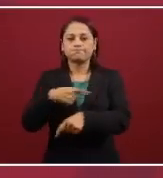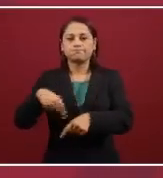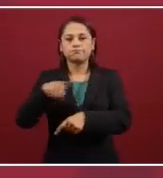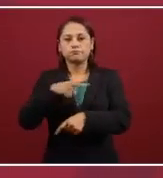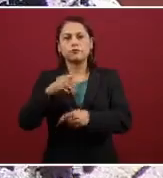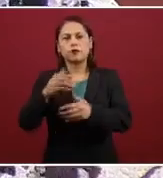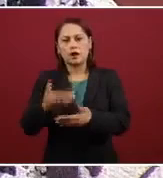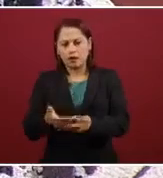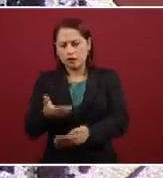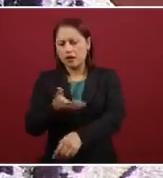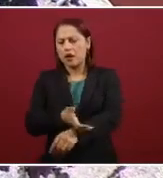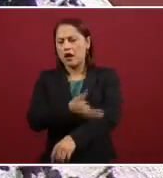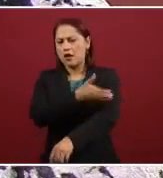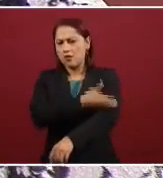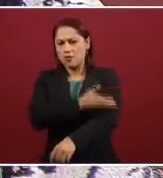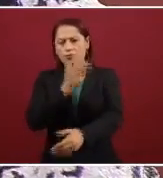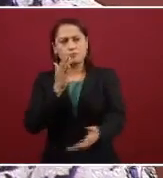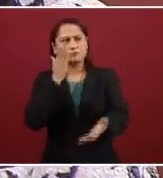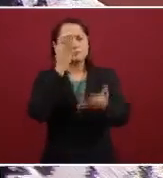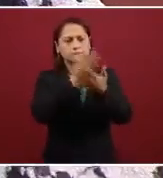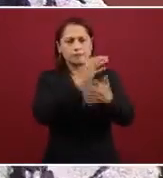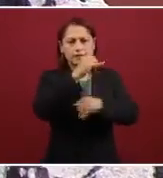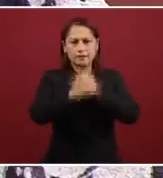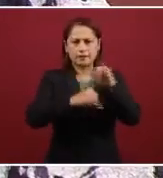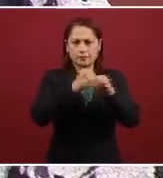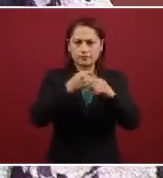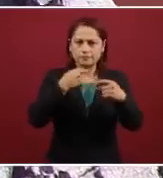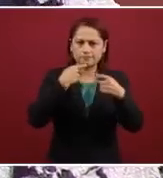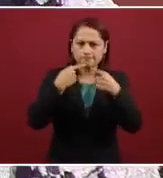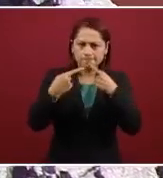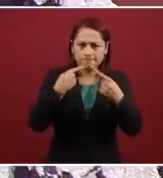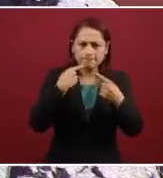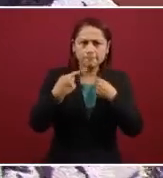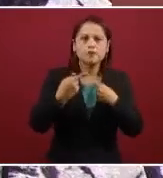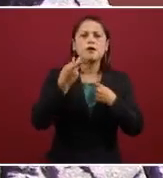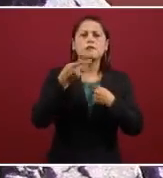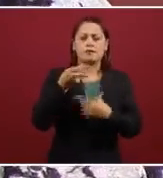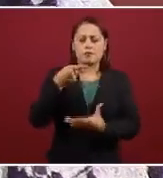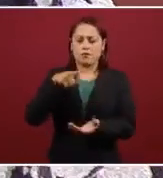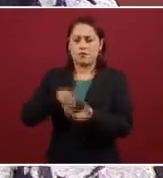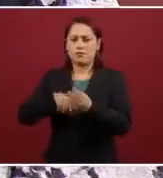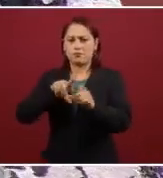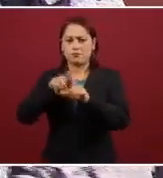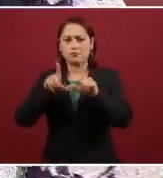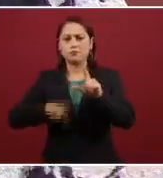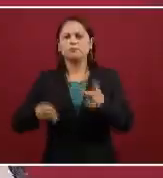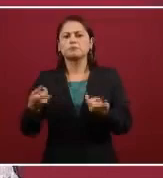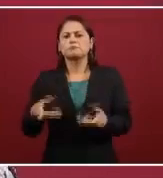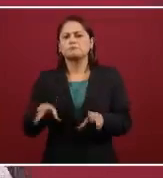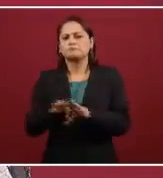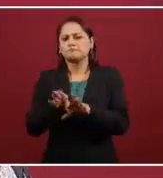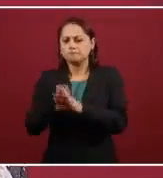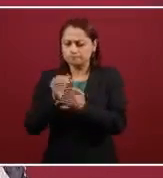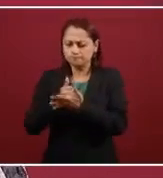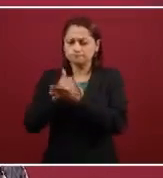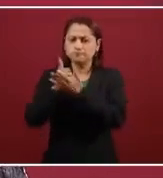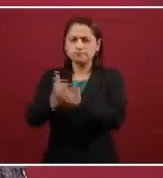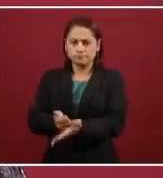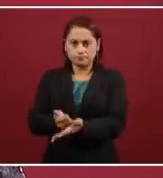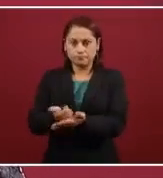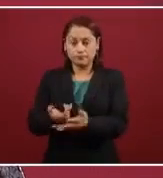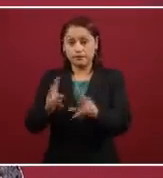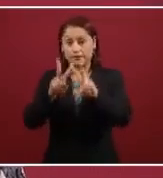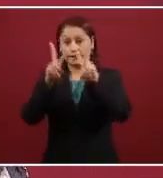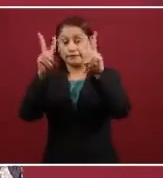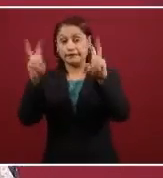pero también los estamos acompañando internamente. De nuevo, esto lo hacemos con los tomateros y con todos los